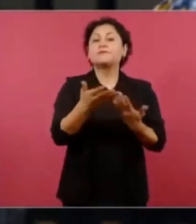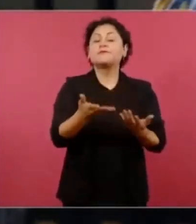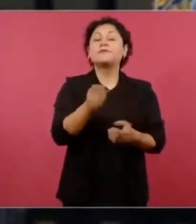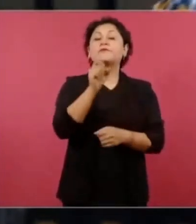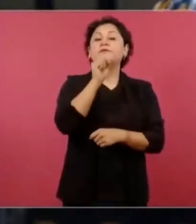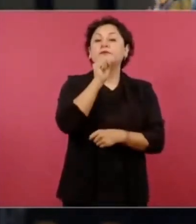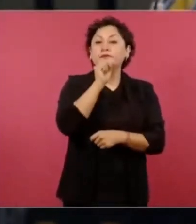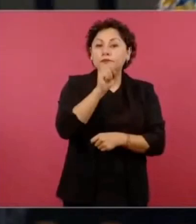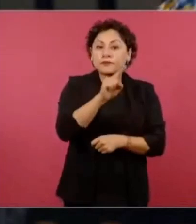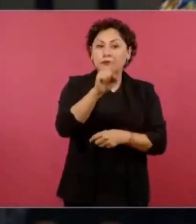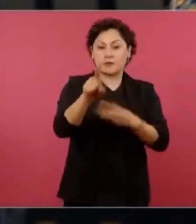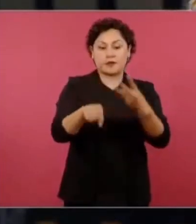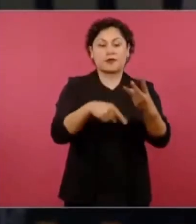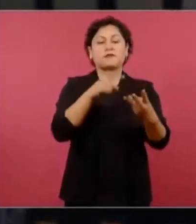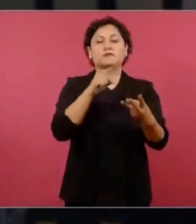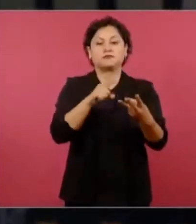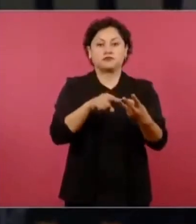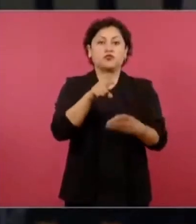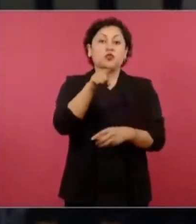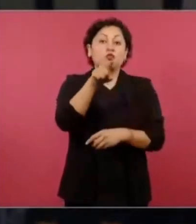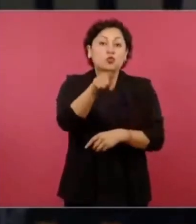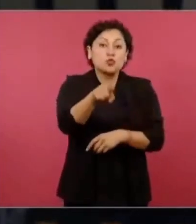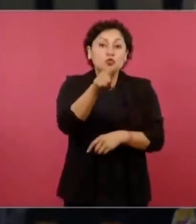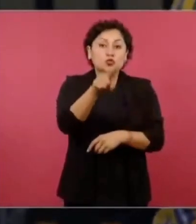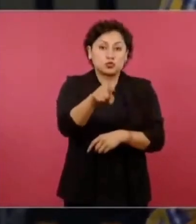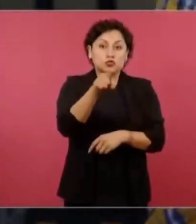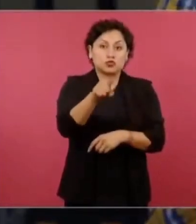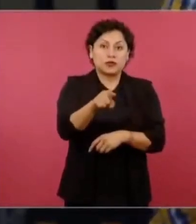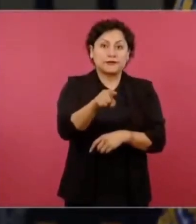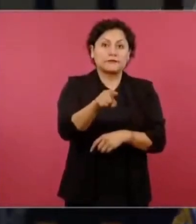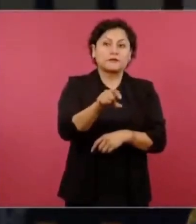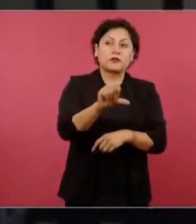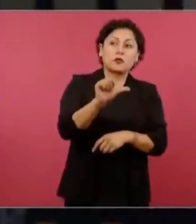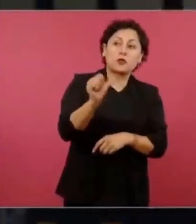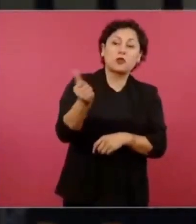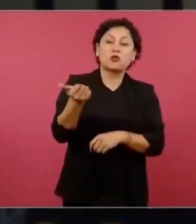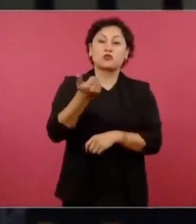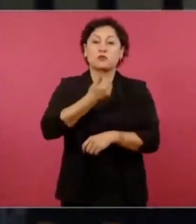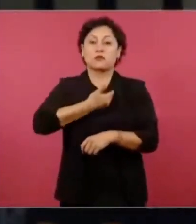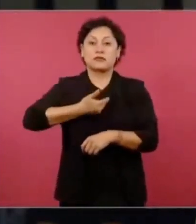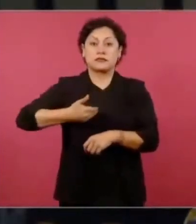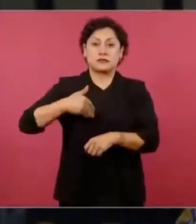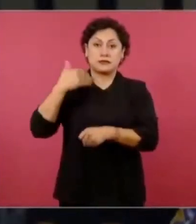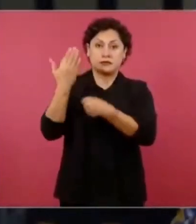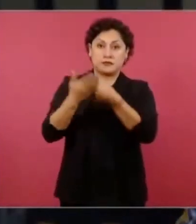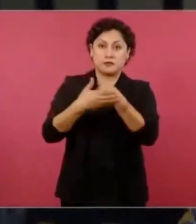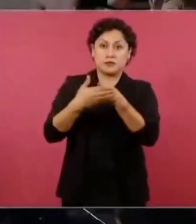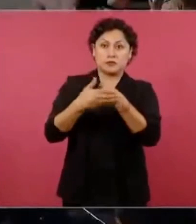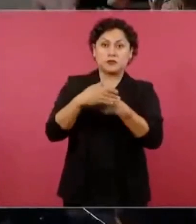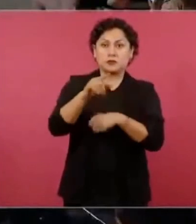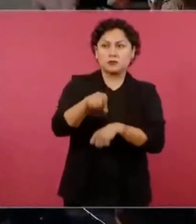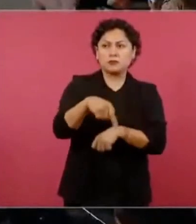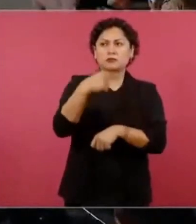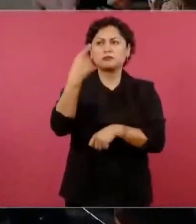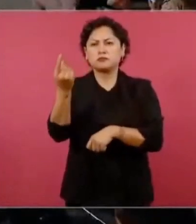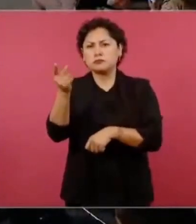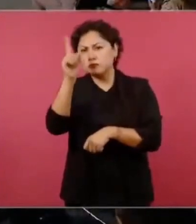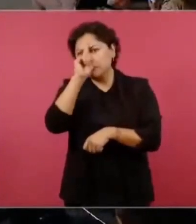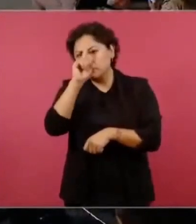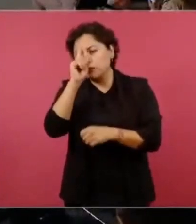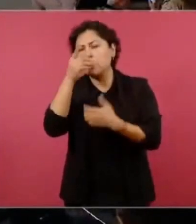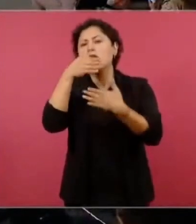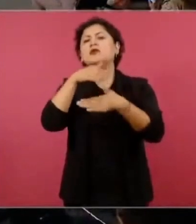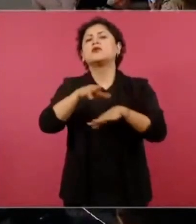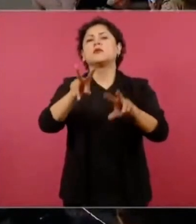próxima administración, dependiendo de quién gane, para tratar este tipo de temas? Porque sabemos que hay empresas que pues